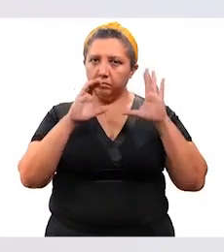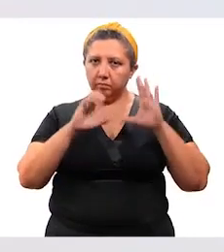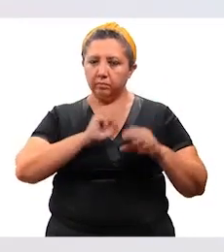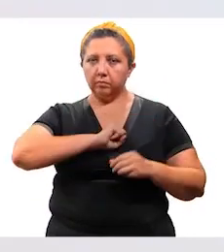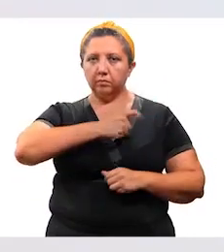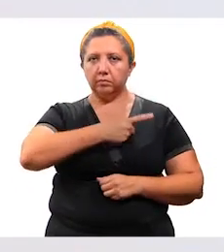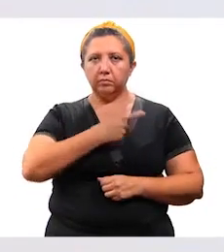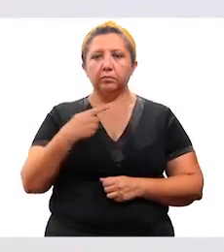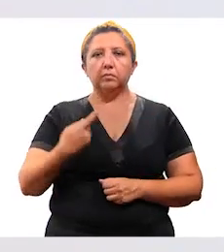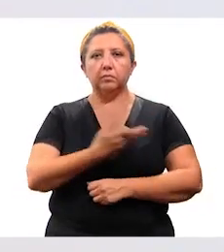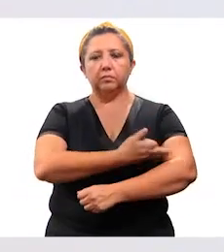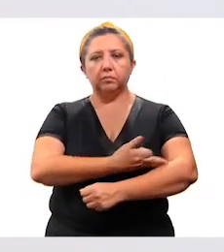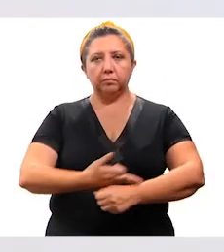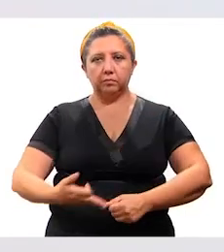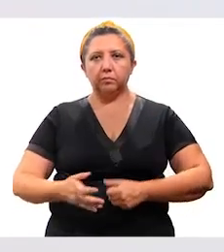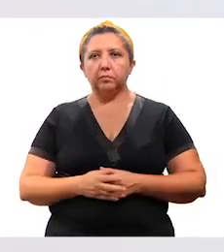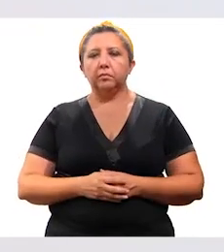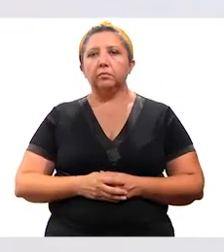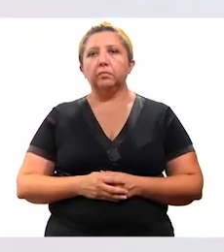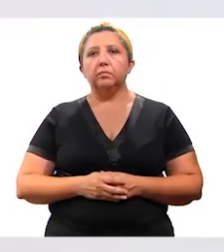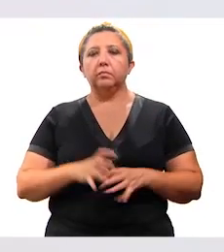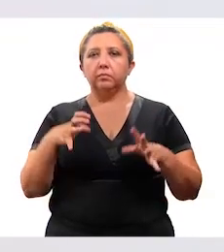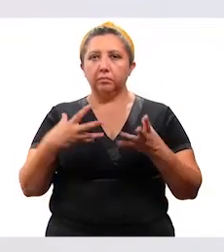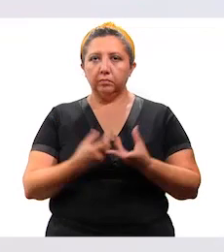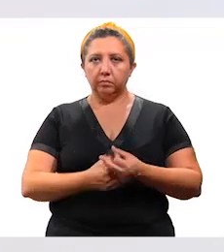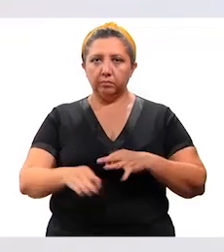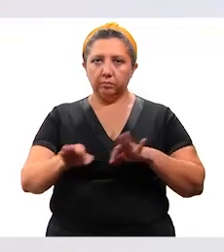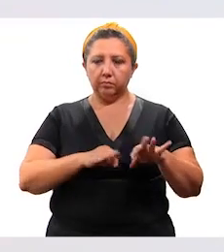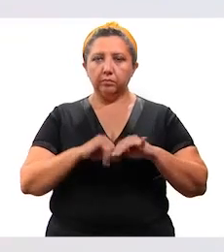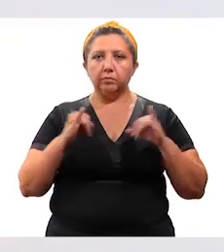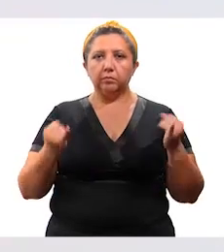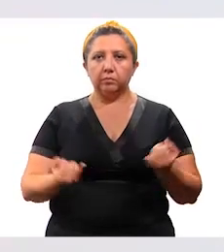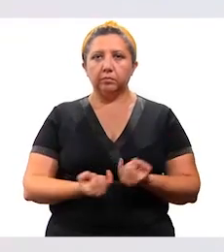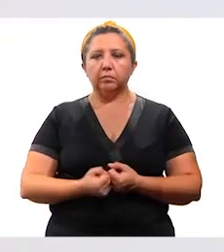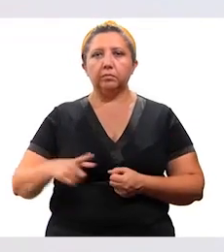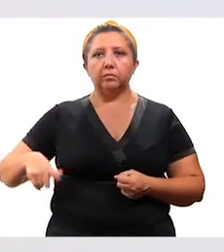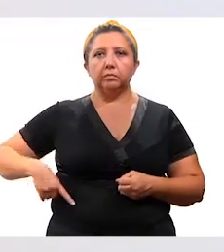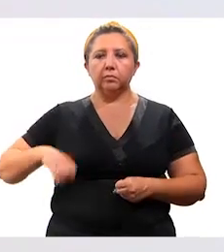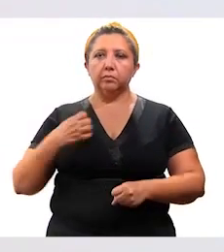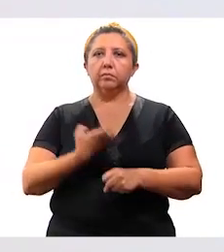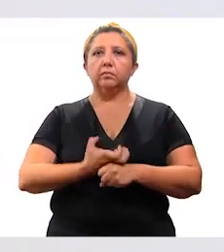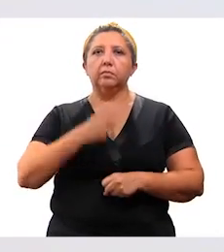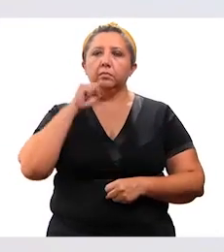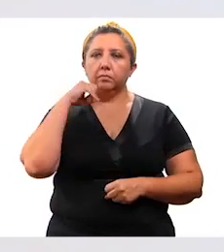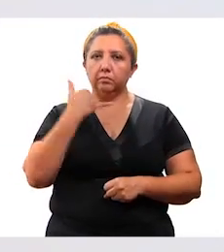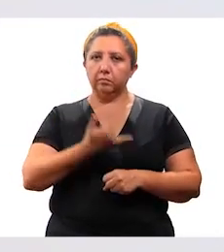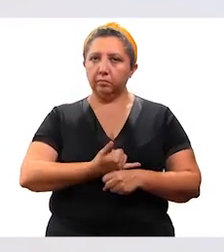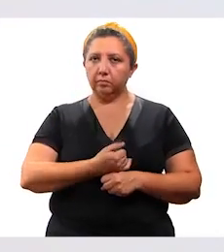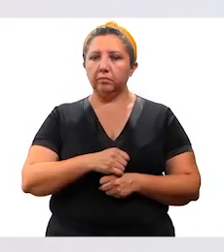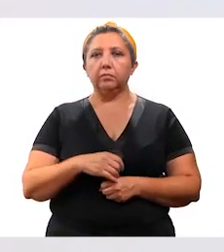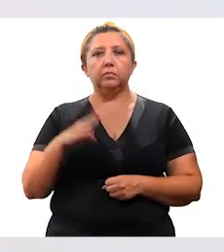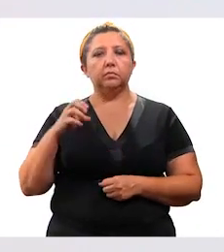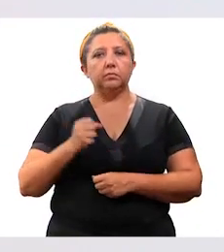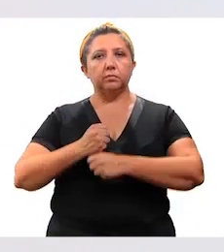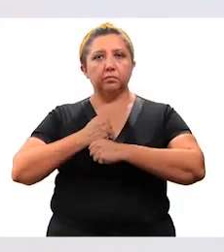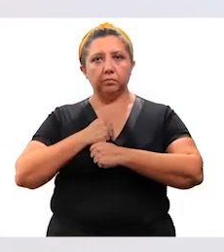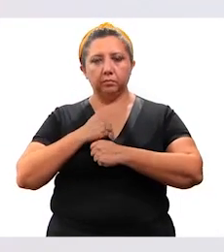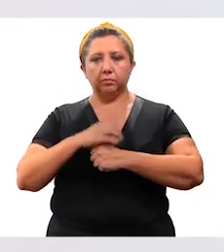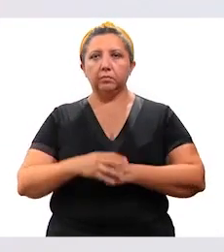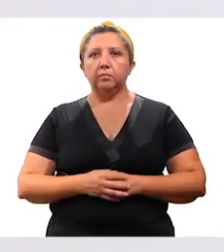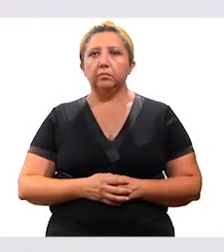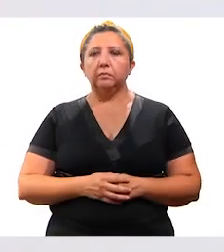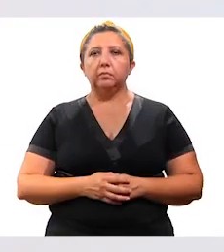proteger nuestra salud y la de nuestras familias. Estamos trabajando de manera conjunta el Gobierno del Estado, la Secretaría del Bienestar y las